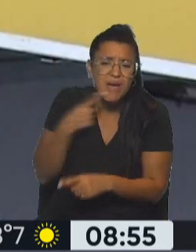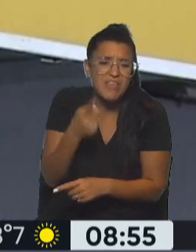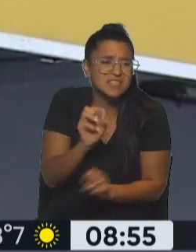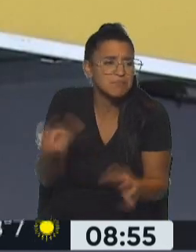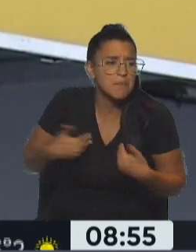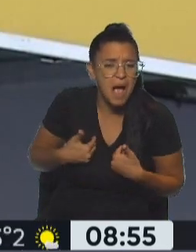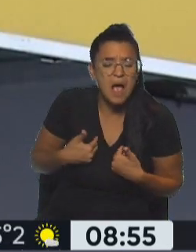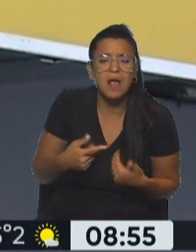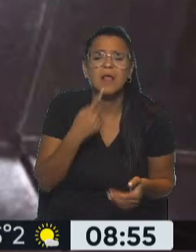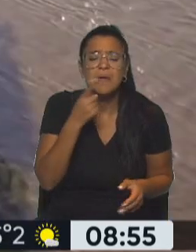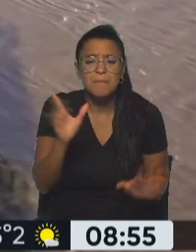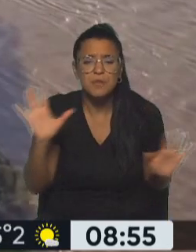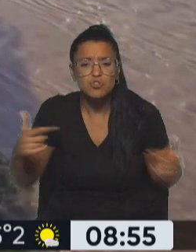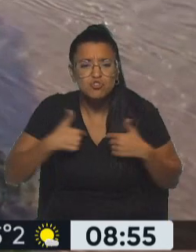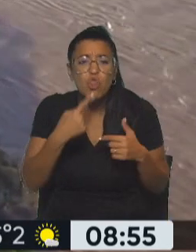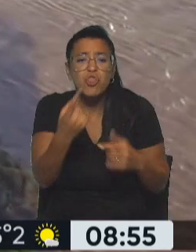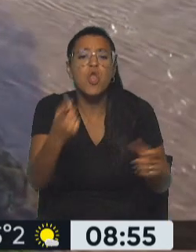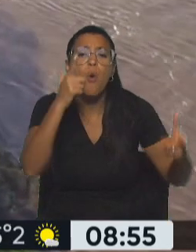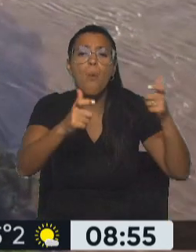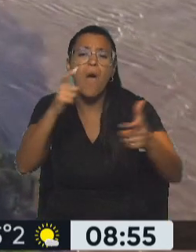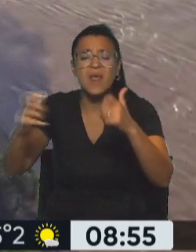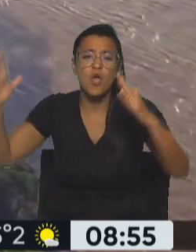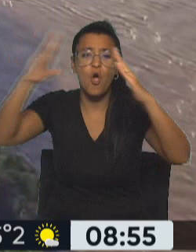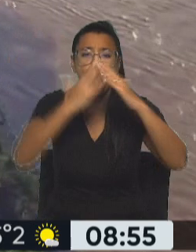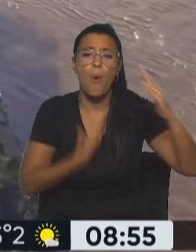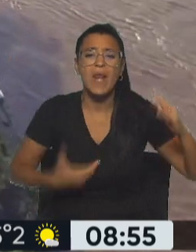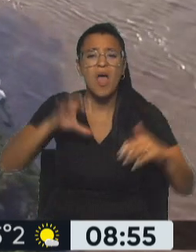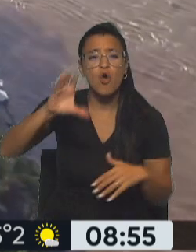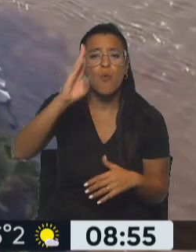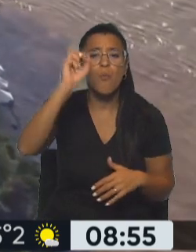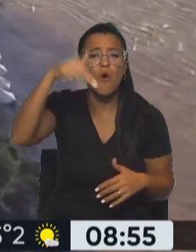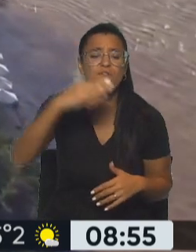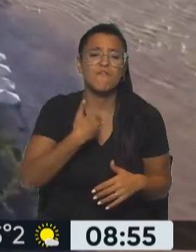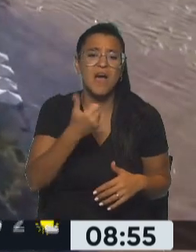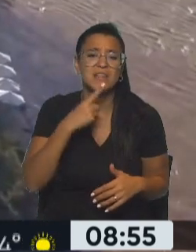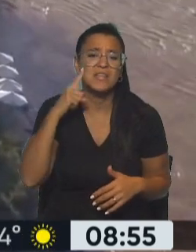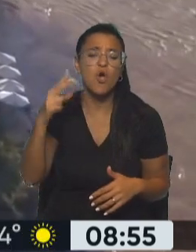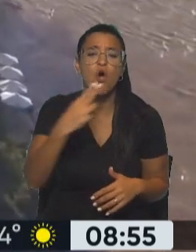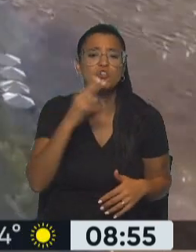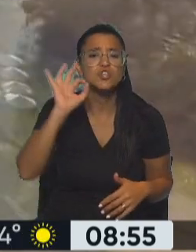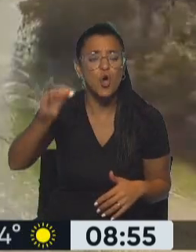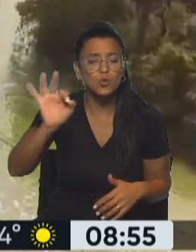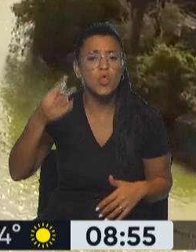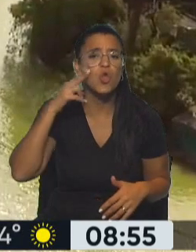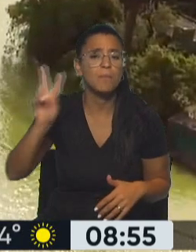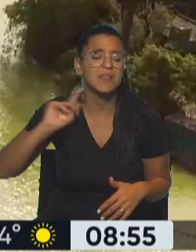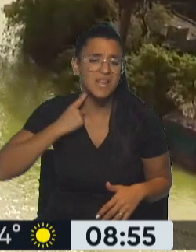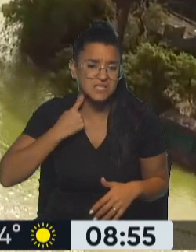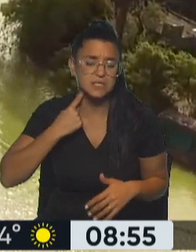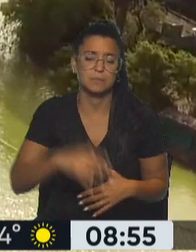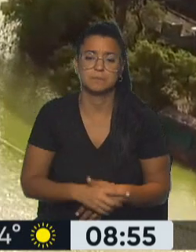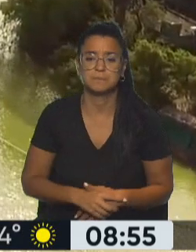que la balacera a la casa del gobernador Bonfatti fue el 11 de octubre del 2013.